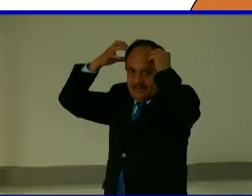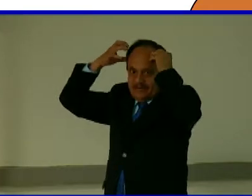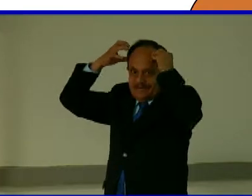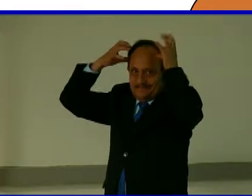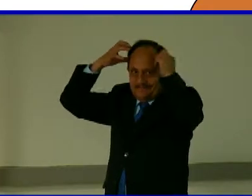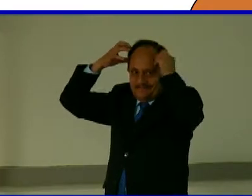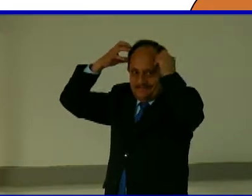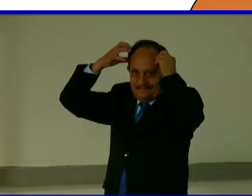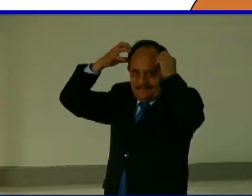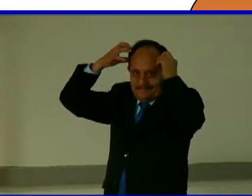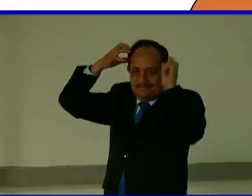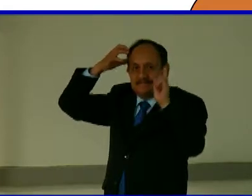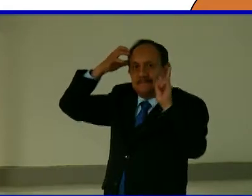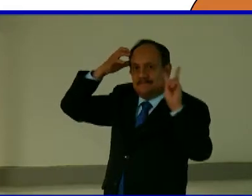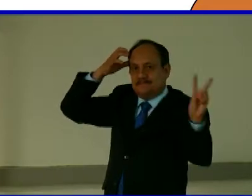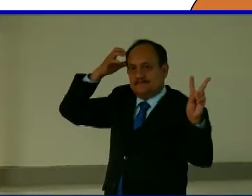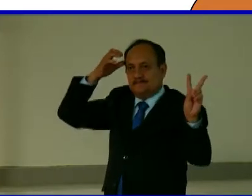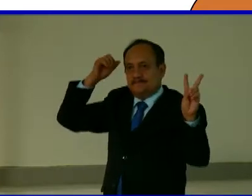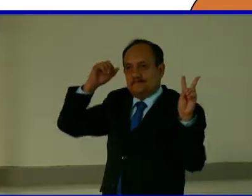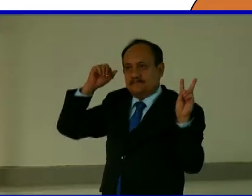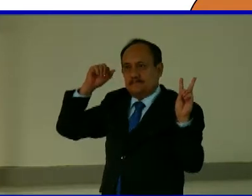A ver.